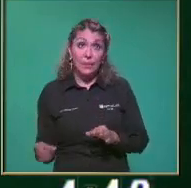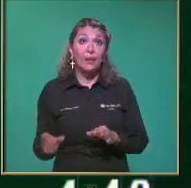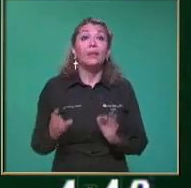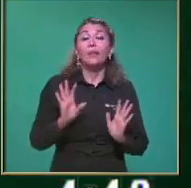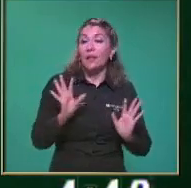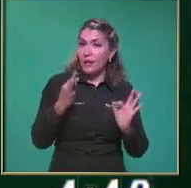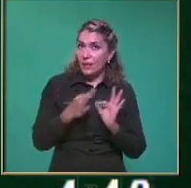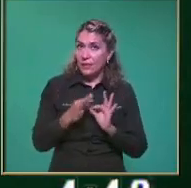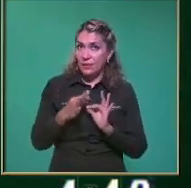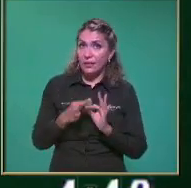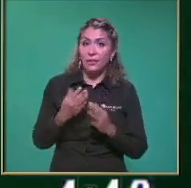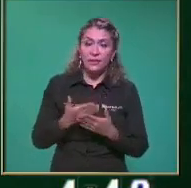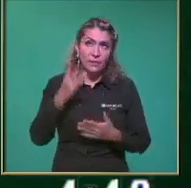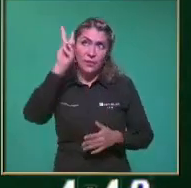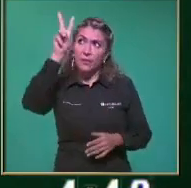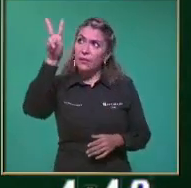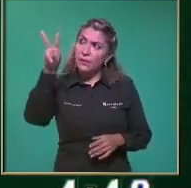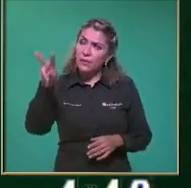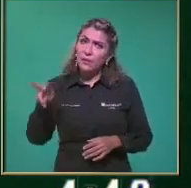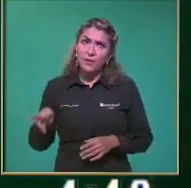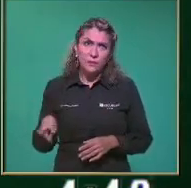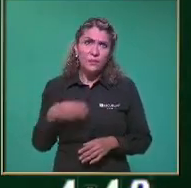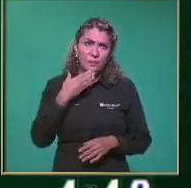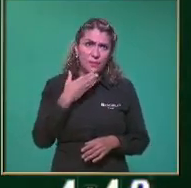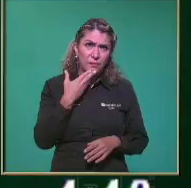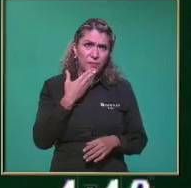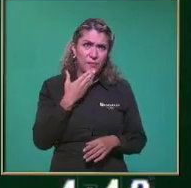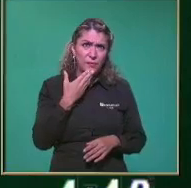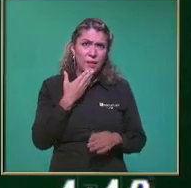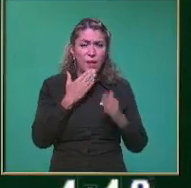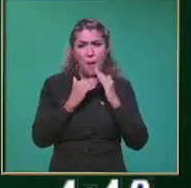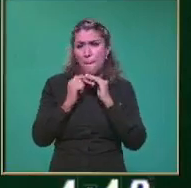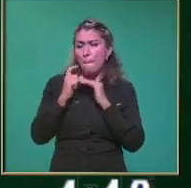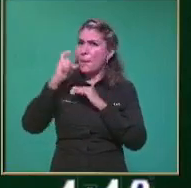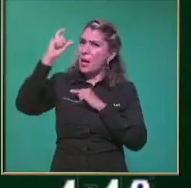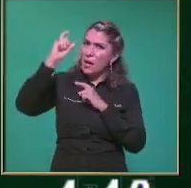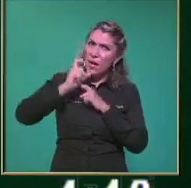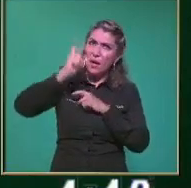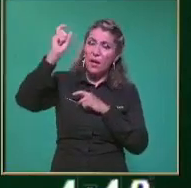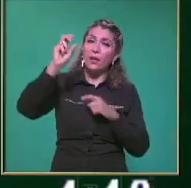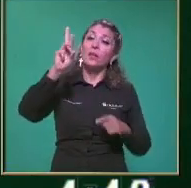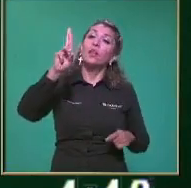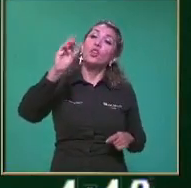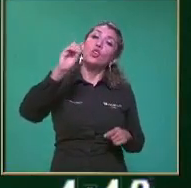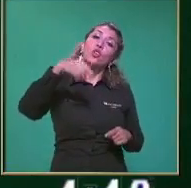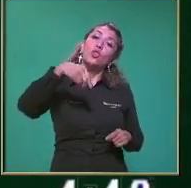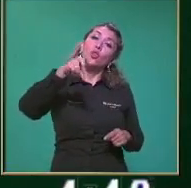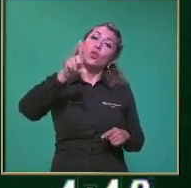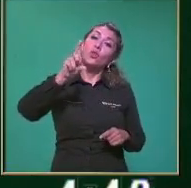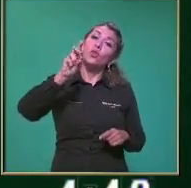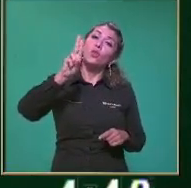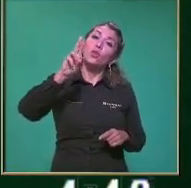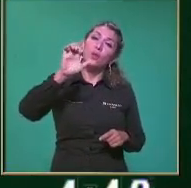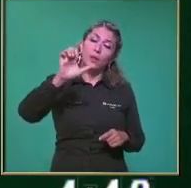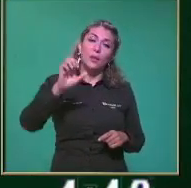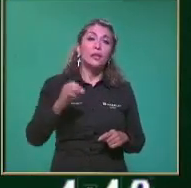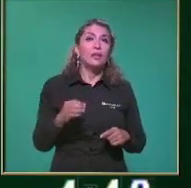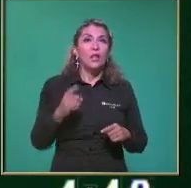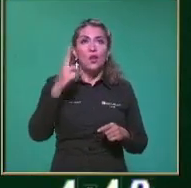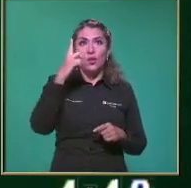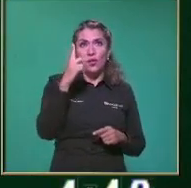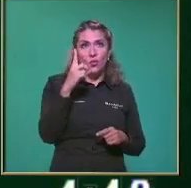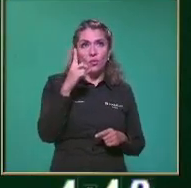observar, viendo todas las cantidades, que el más alto es Roque, porque él mide 1 entero 7 octavos, que en este caso